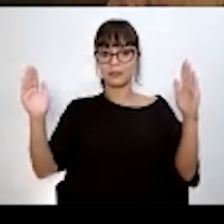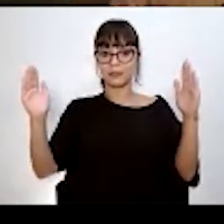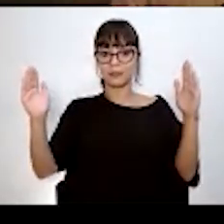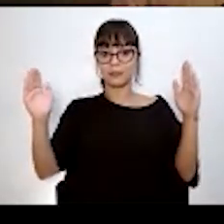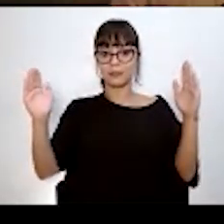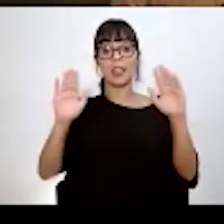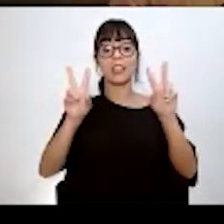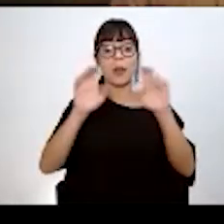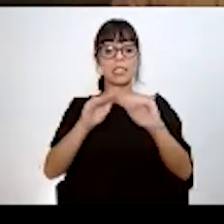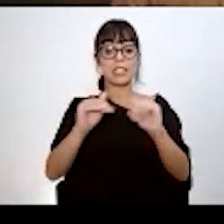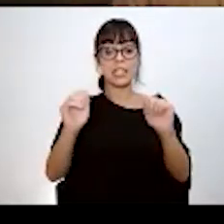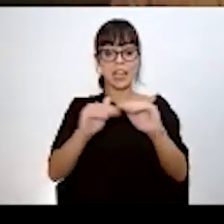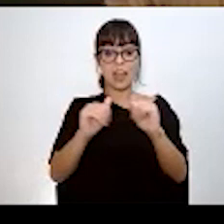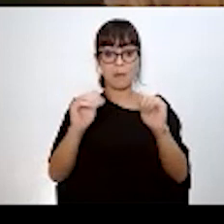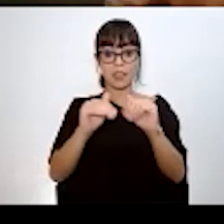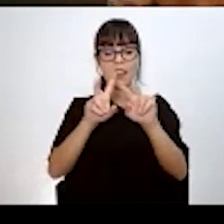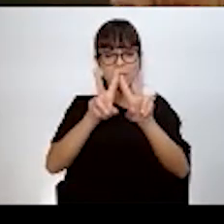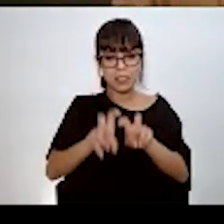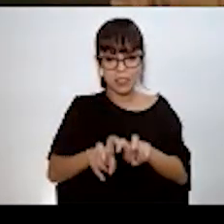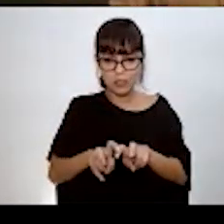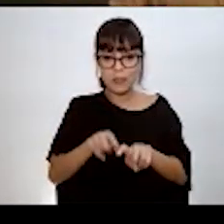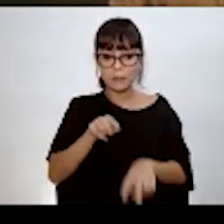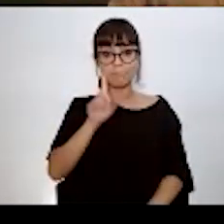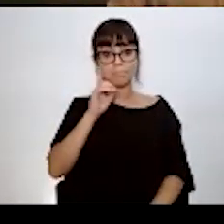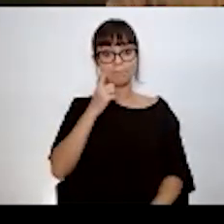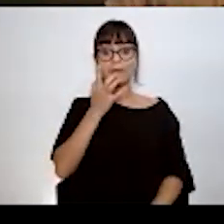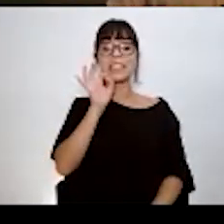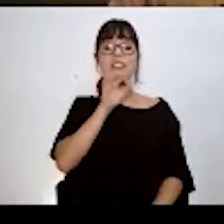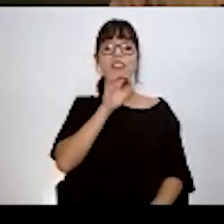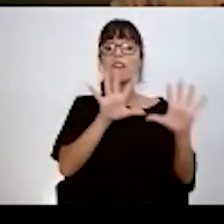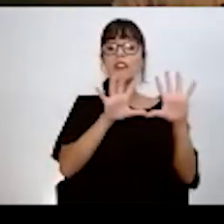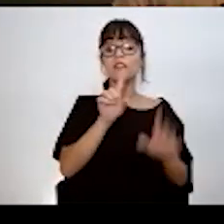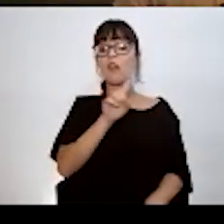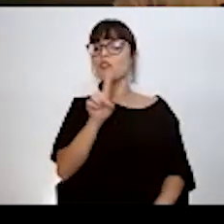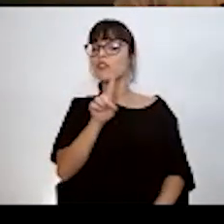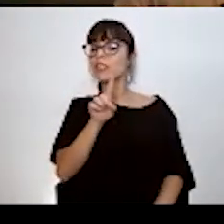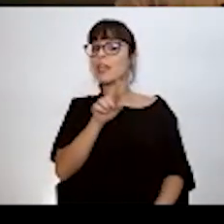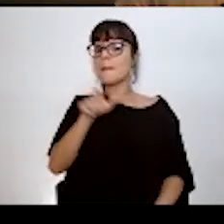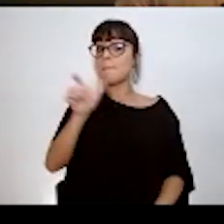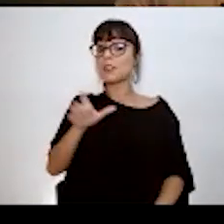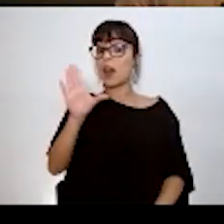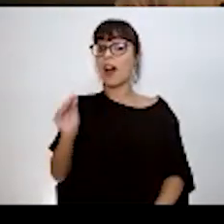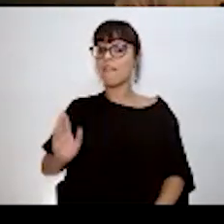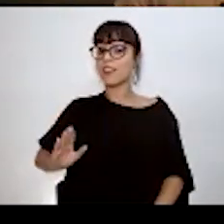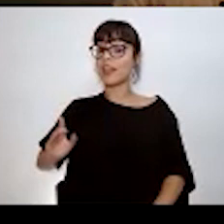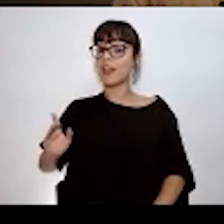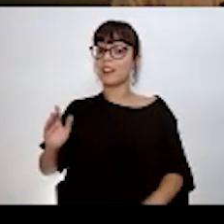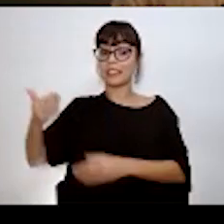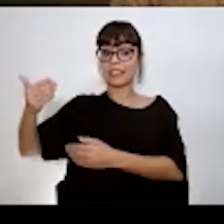cerámica, donde se apuntó que en el siglo X-XI llega nueva gente del continente africano, del contexto